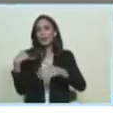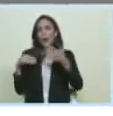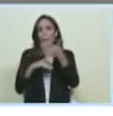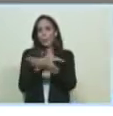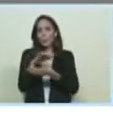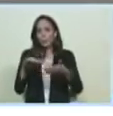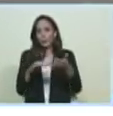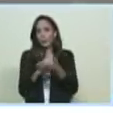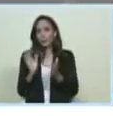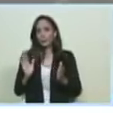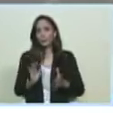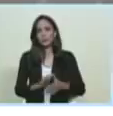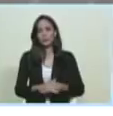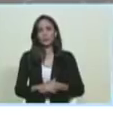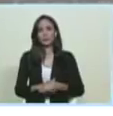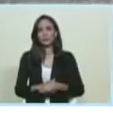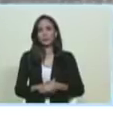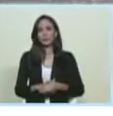problema,